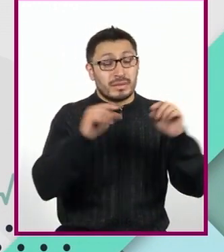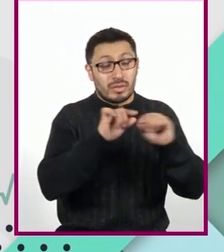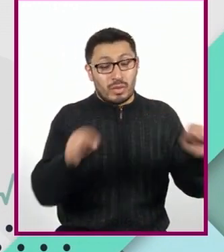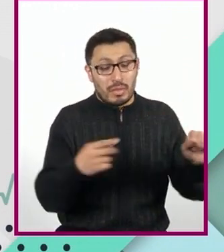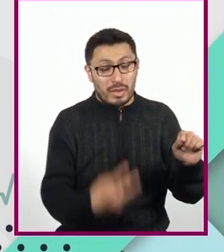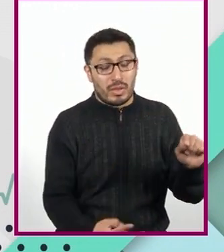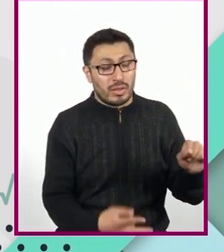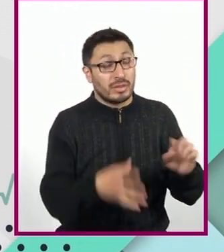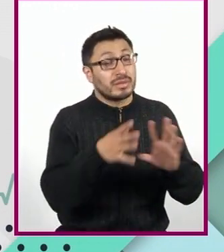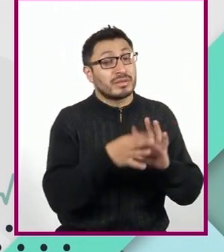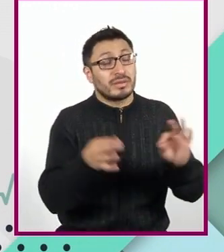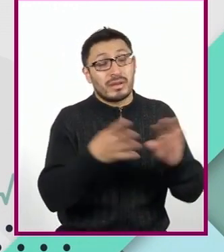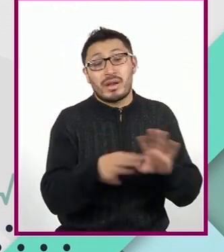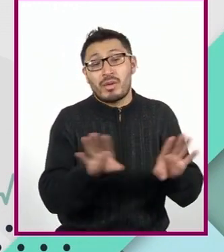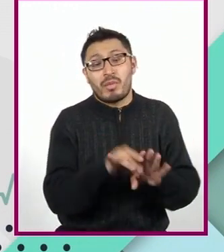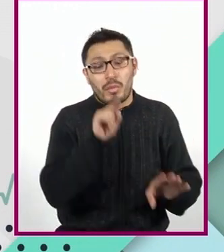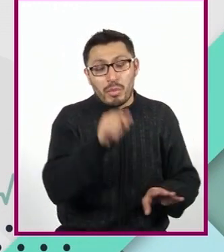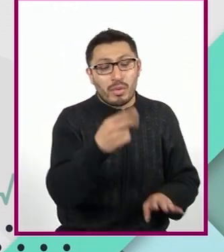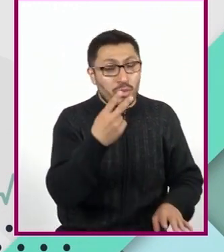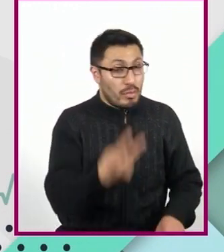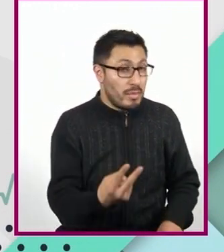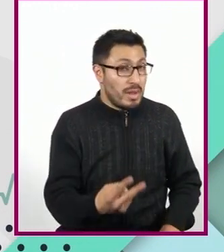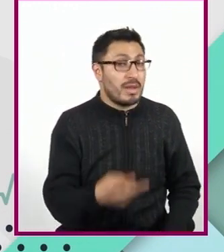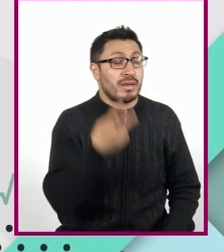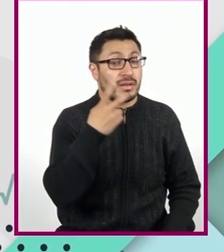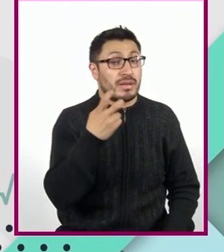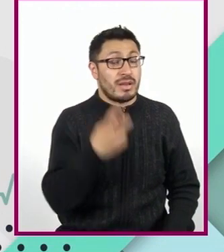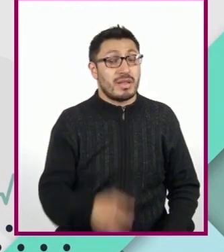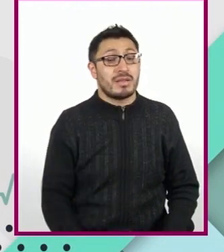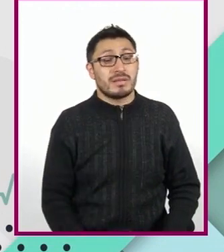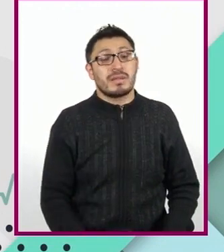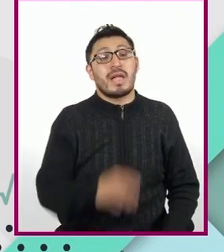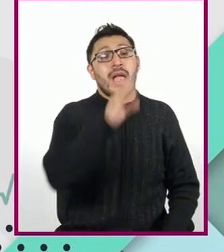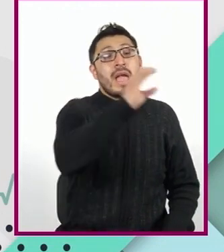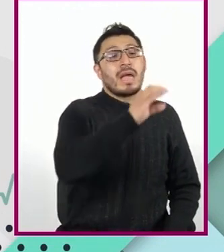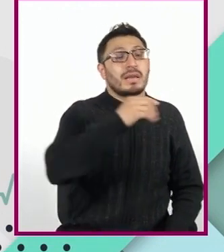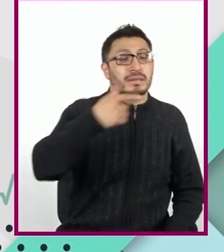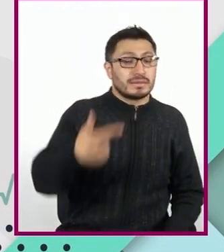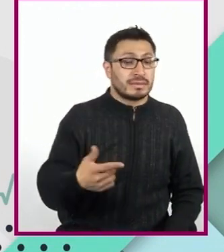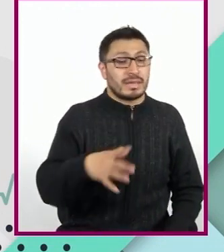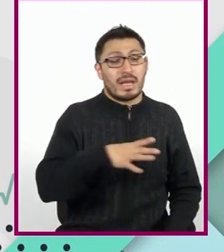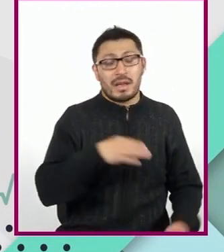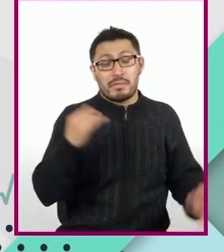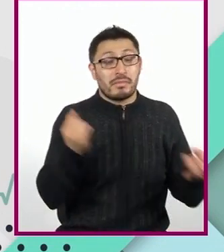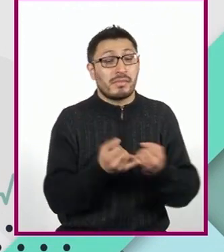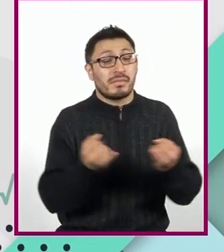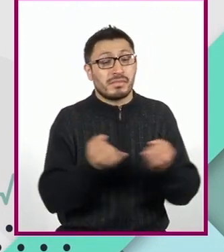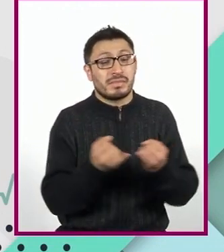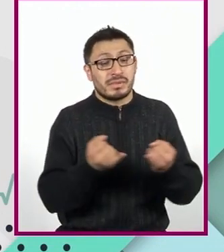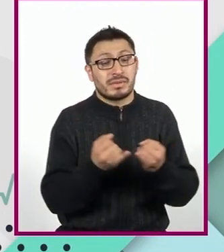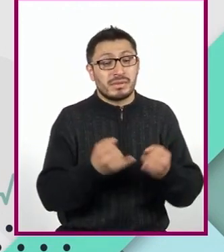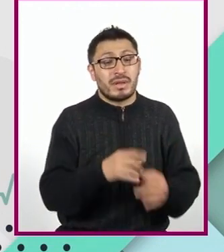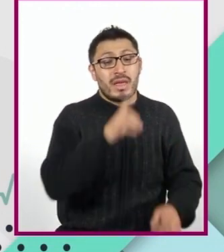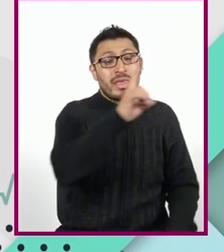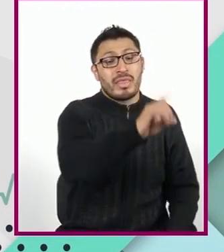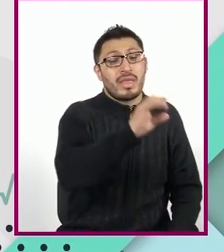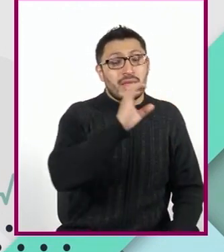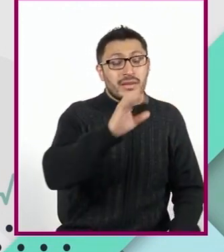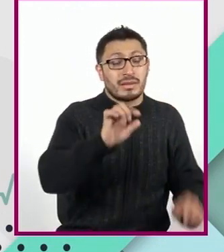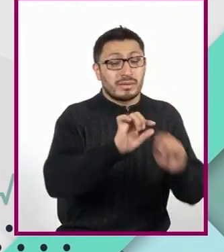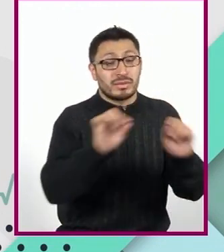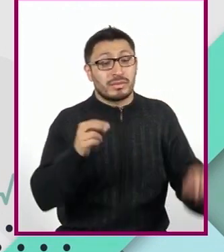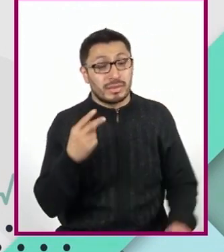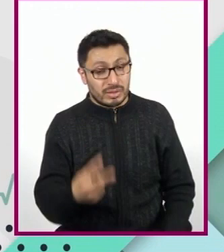por definición de punto medio. El segmento CG es congruente con el segmento DC sobre